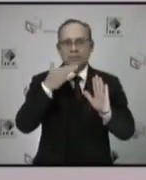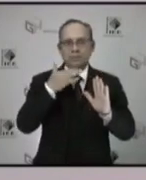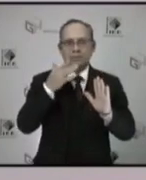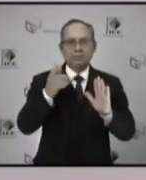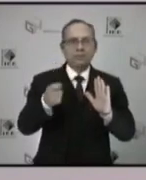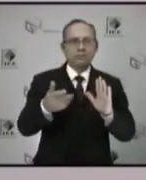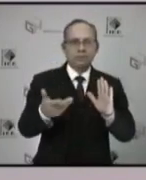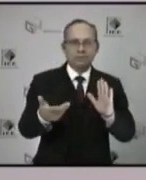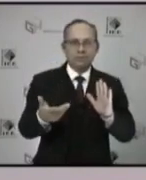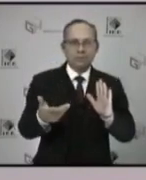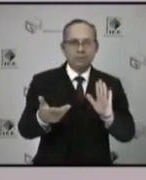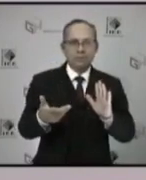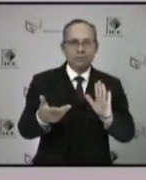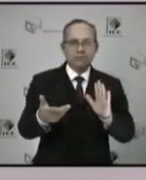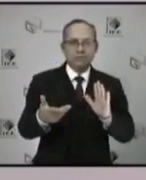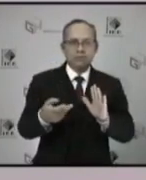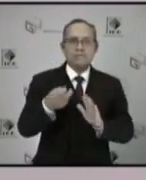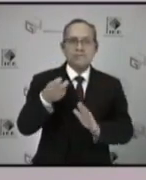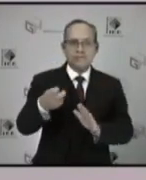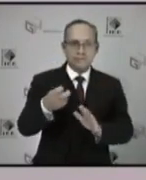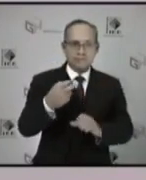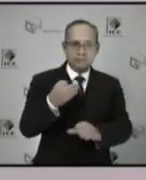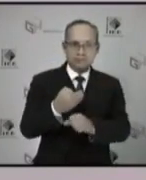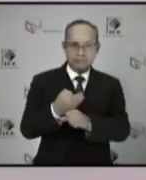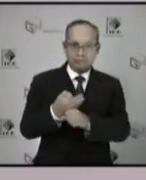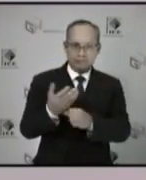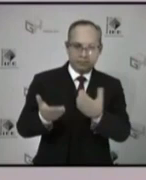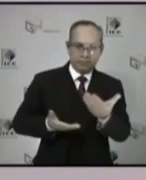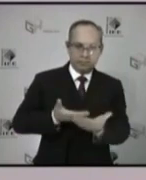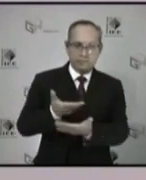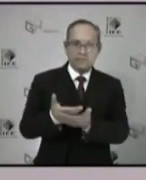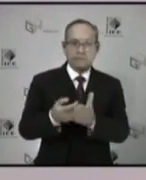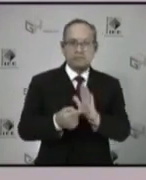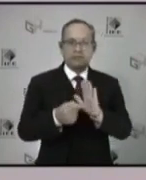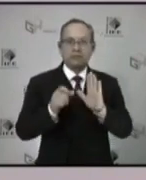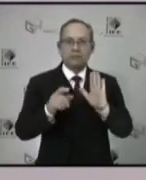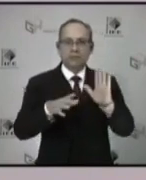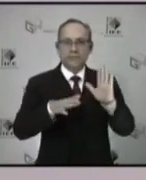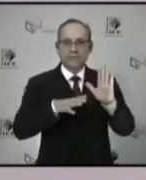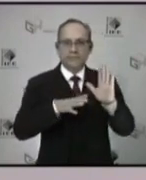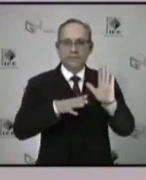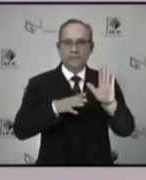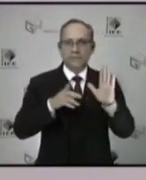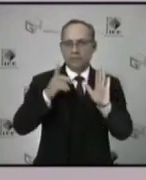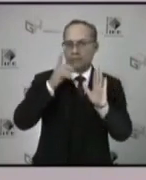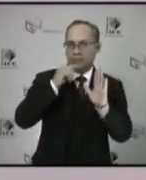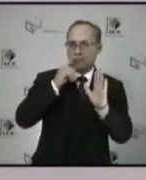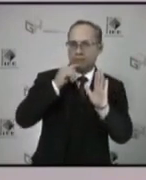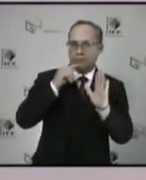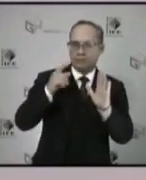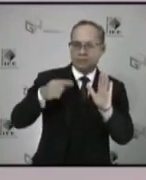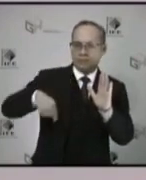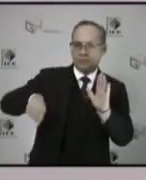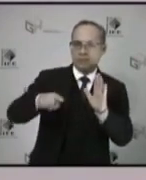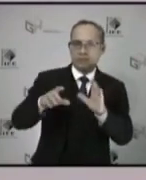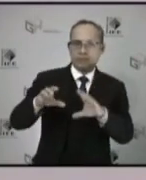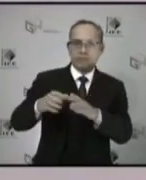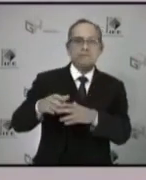esta, así lo plantean, se da en los cuerpos policíacos. Pero